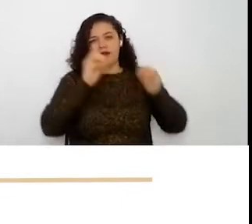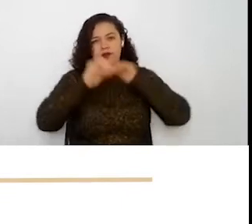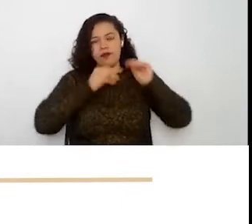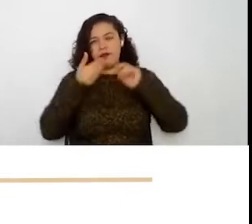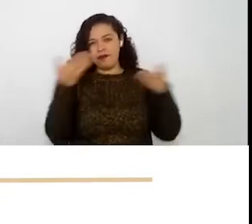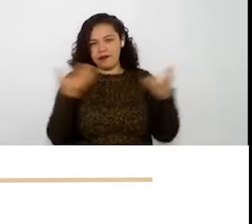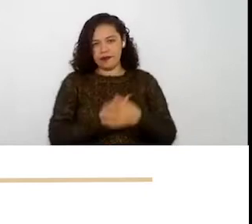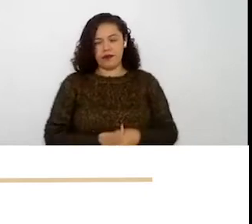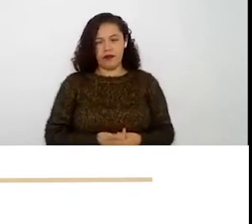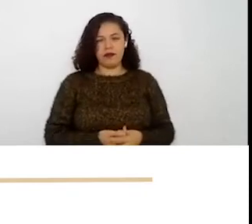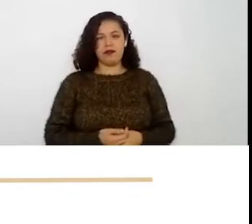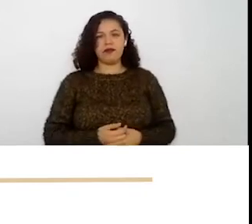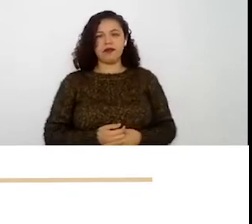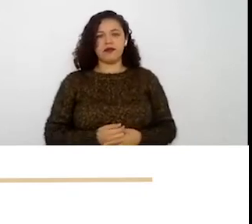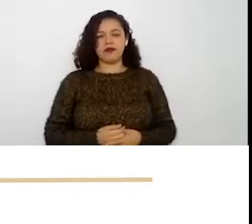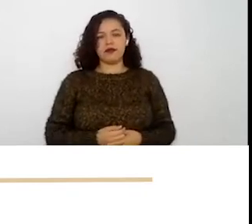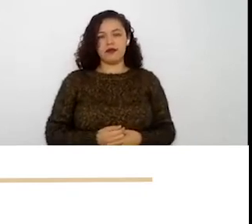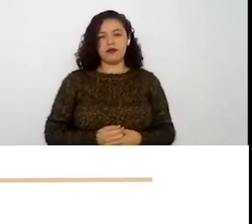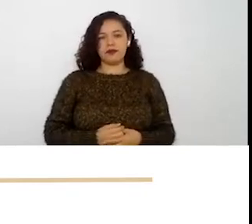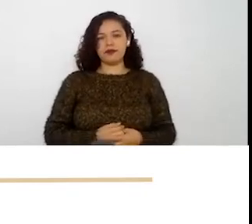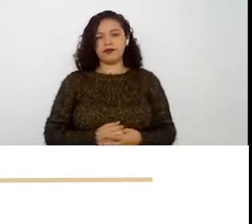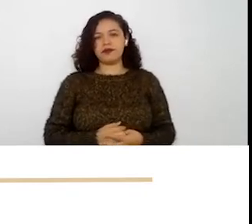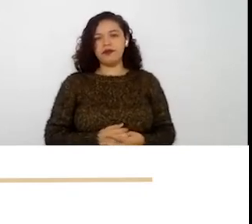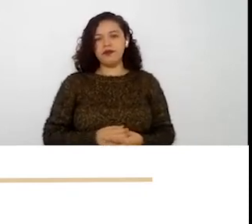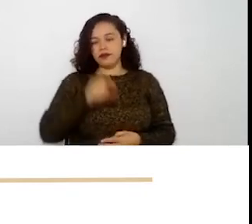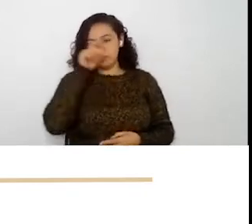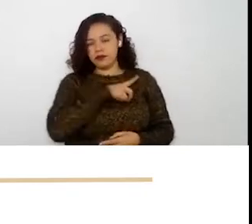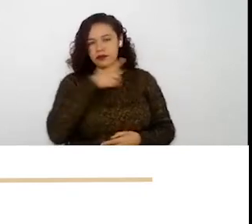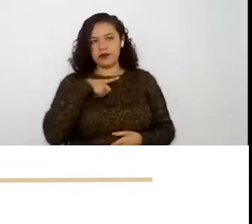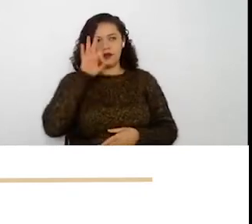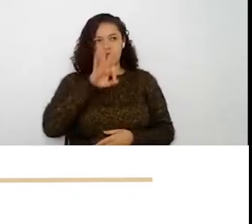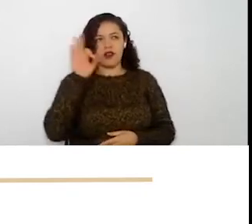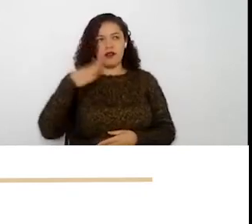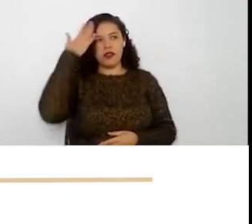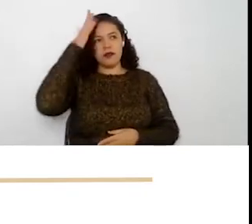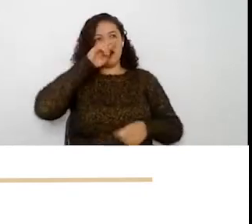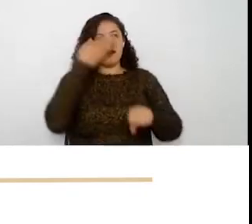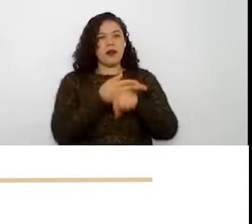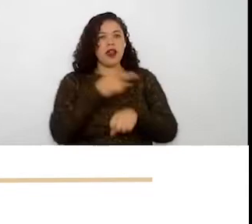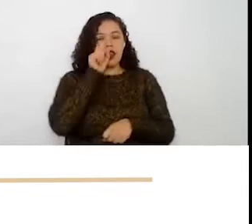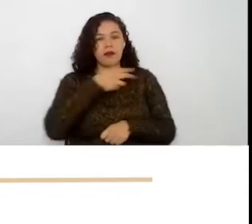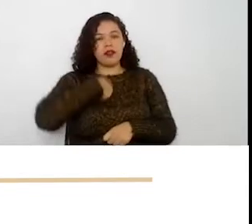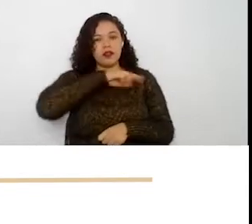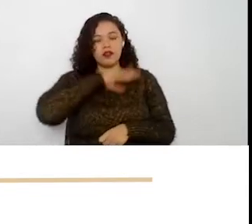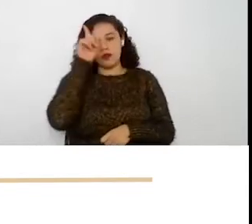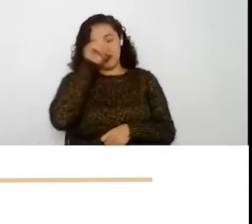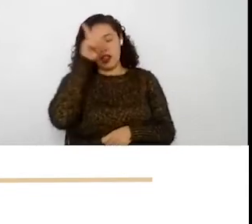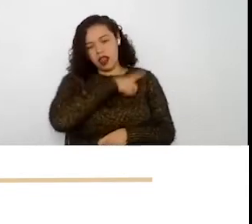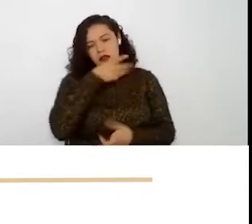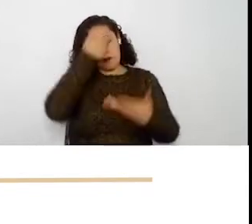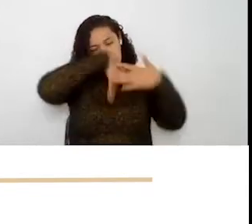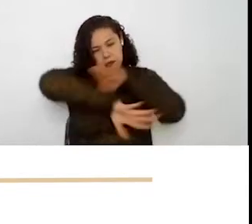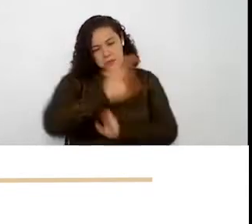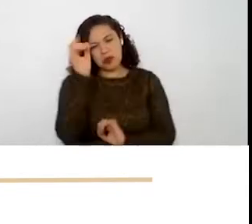también debe de tener las fechas de patronato nosotros sugerimos que que pueda entrar y explorar el